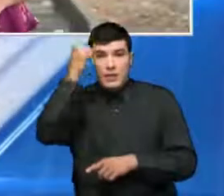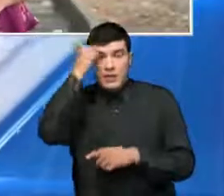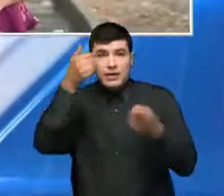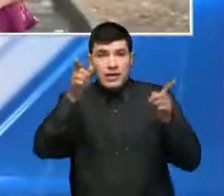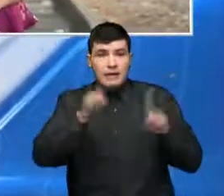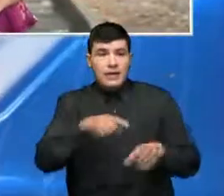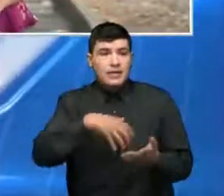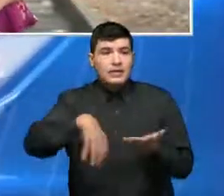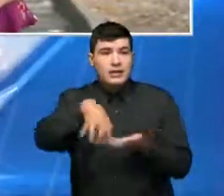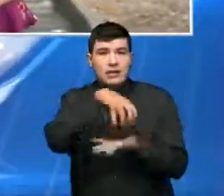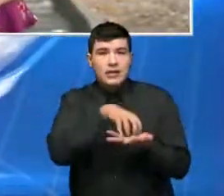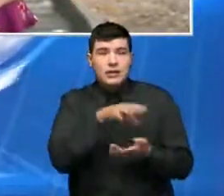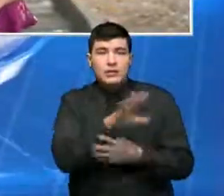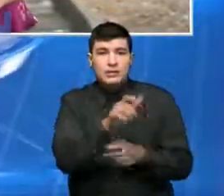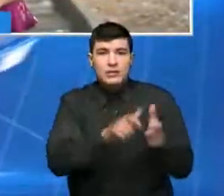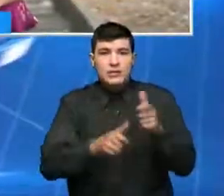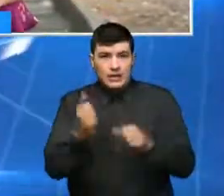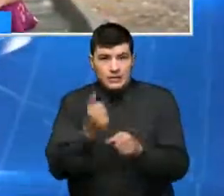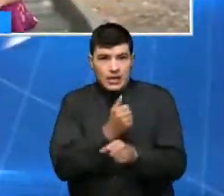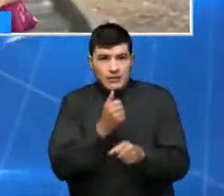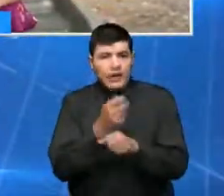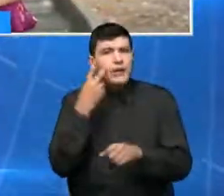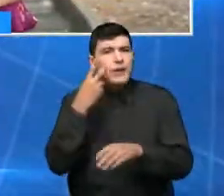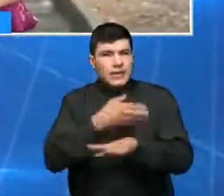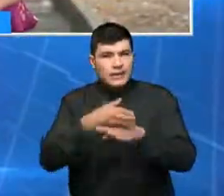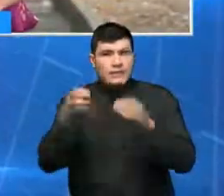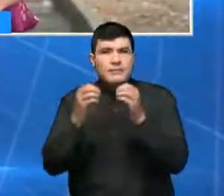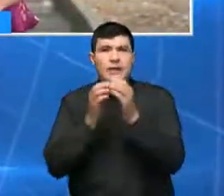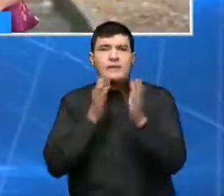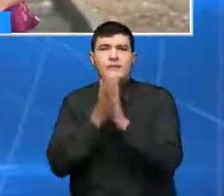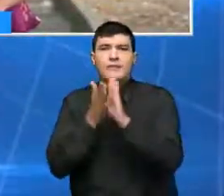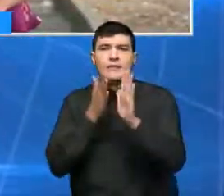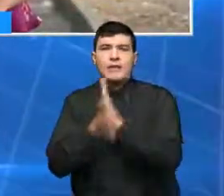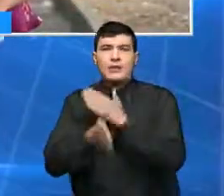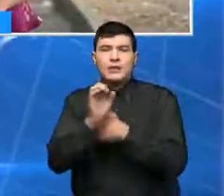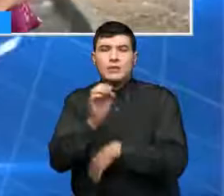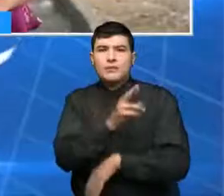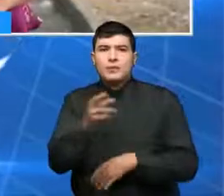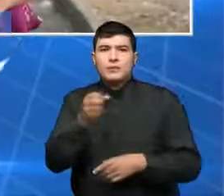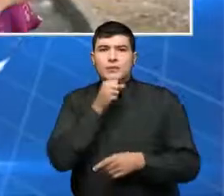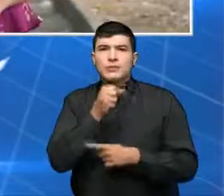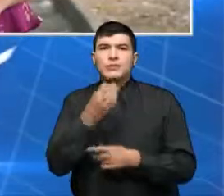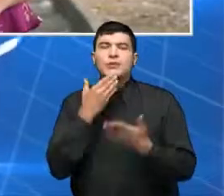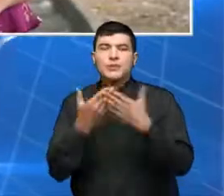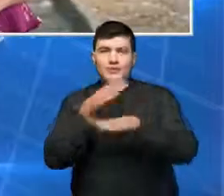de trabajadores. Esa es toda la información por el momento. Con la cámara de David García, les informó Pilar Velázquez para Oriente Noticias.